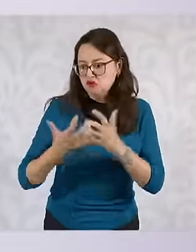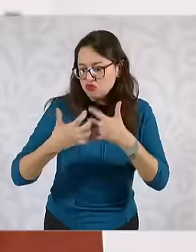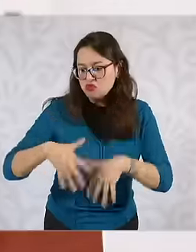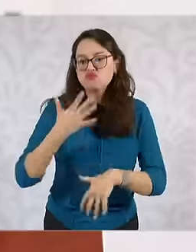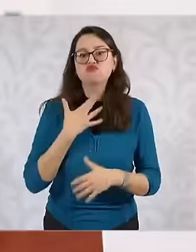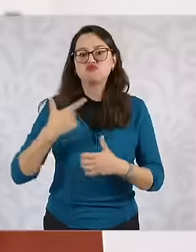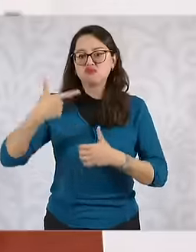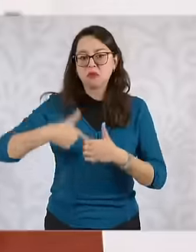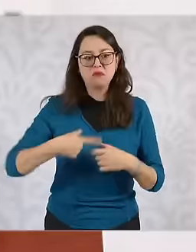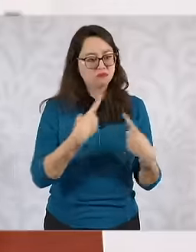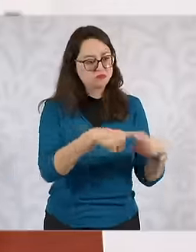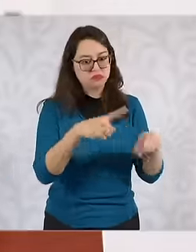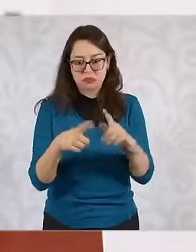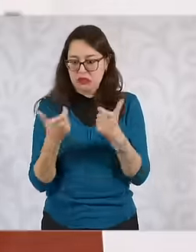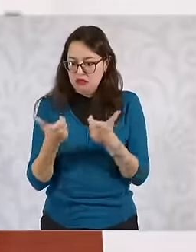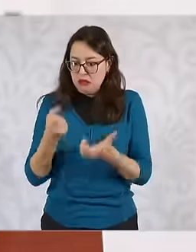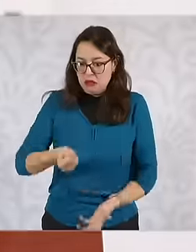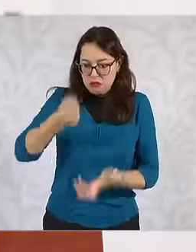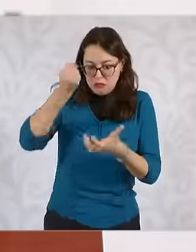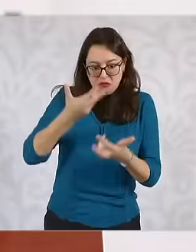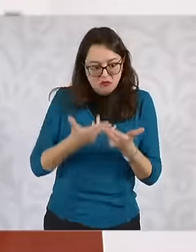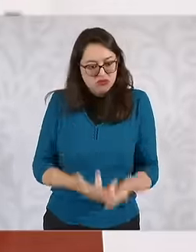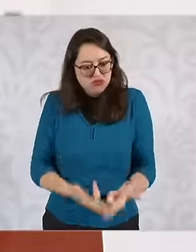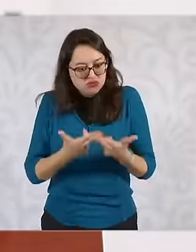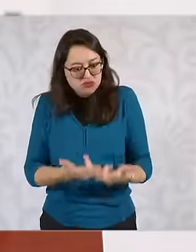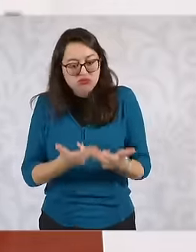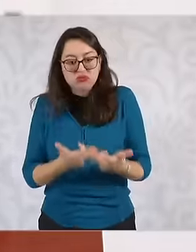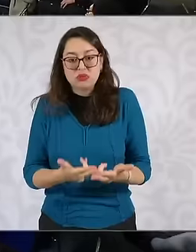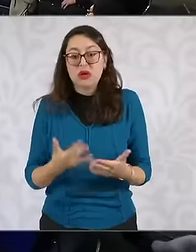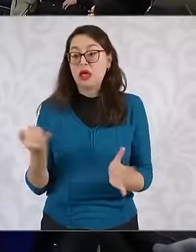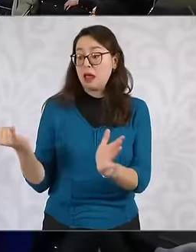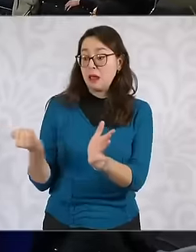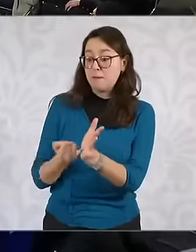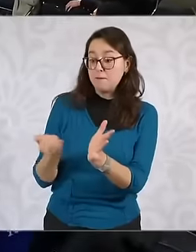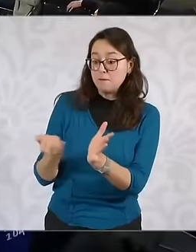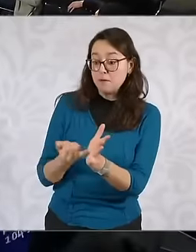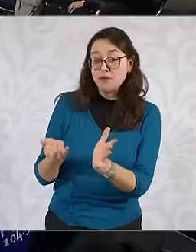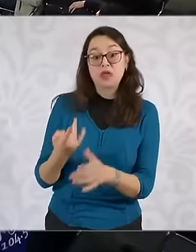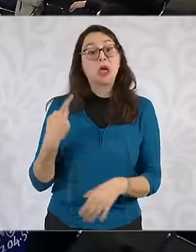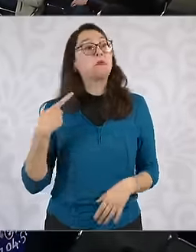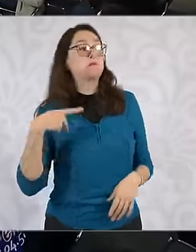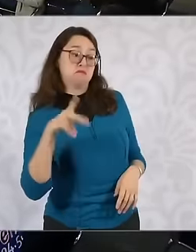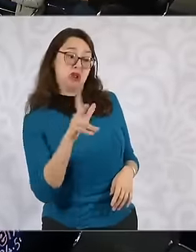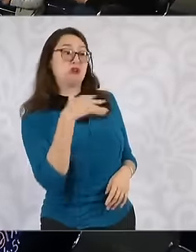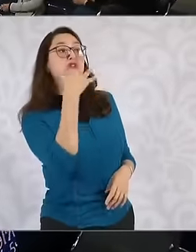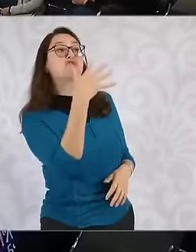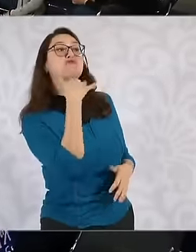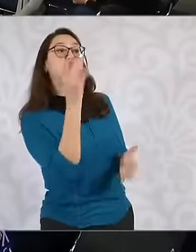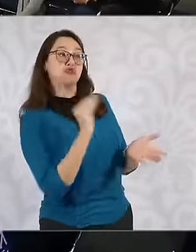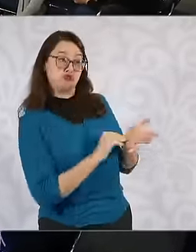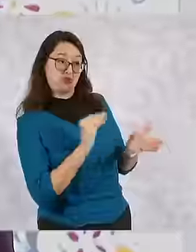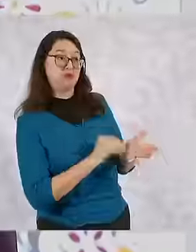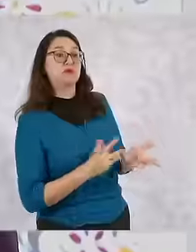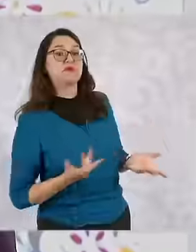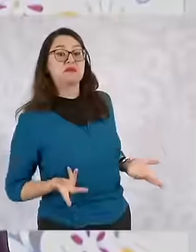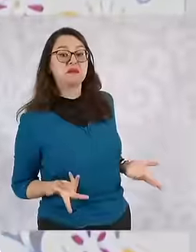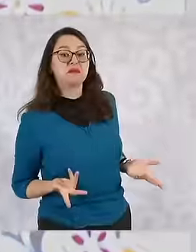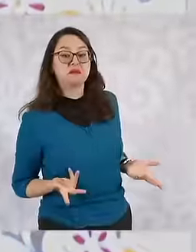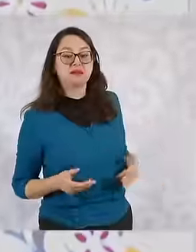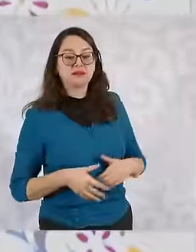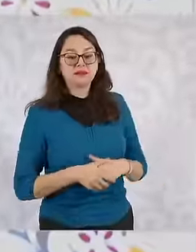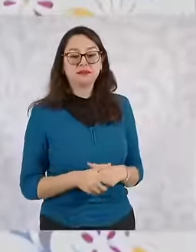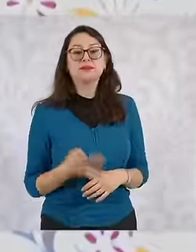ni todas las obras, porque no subió impuestos. Pero le faltó y el antes combate había, a la corrupción. A ver, antes